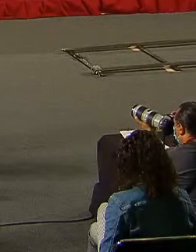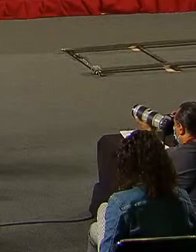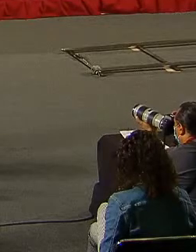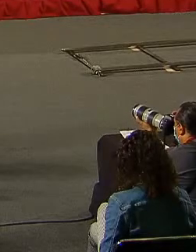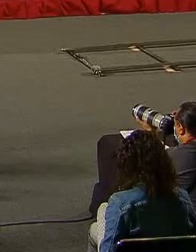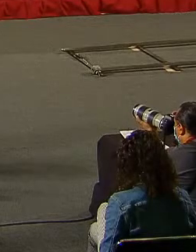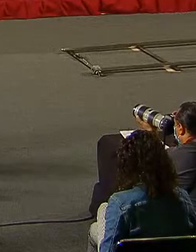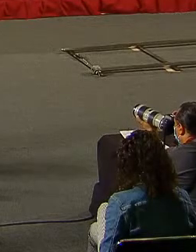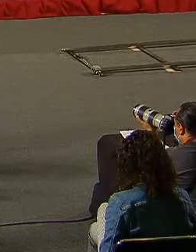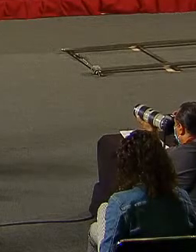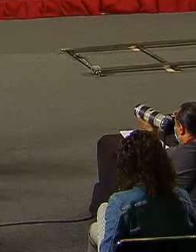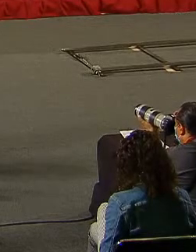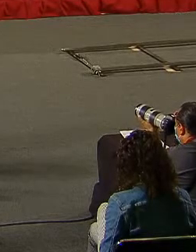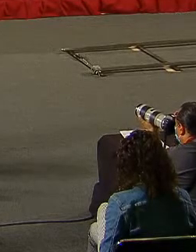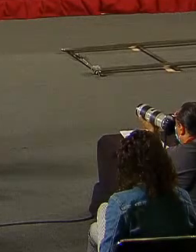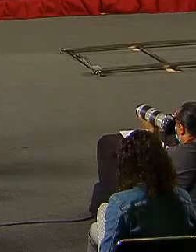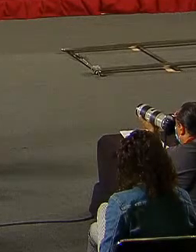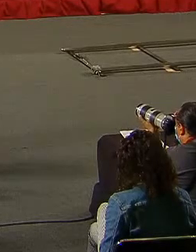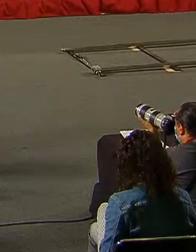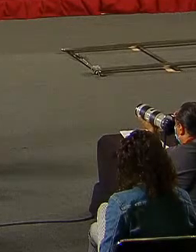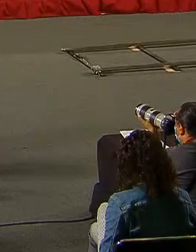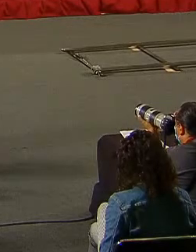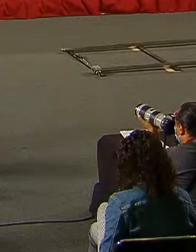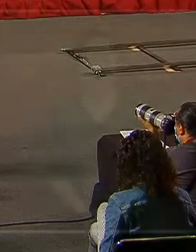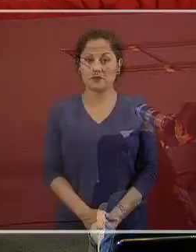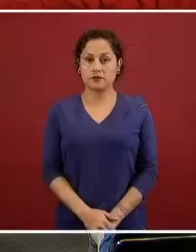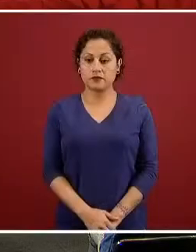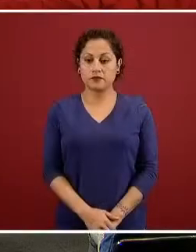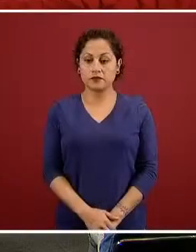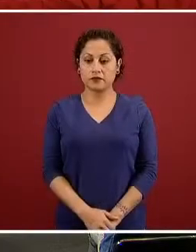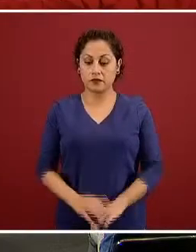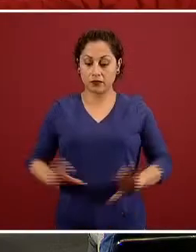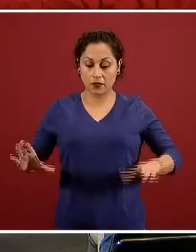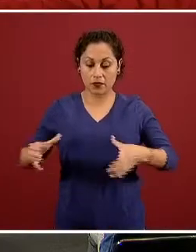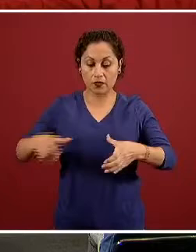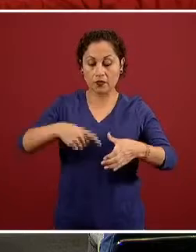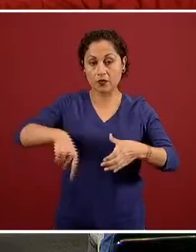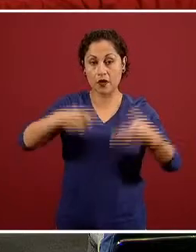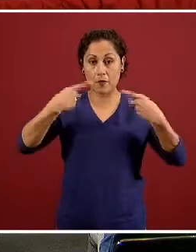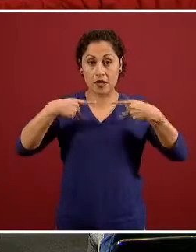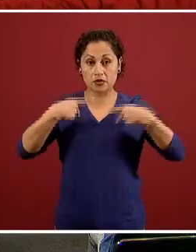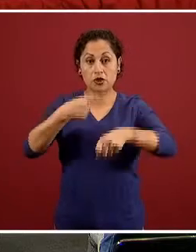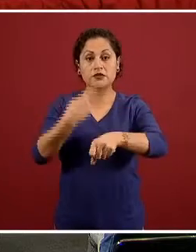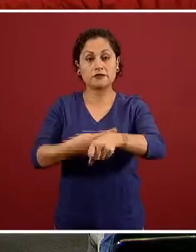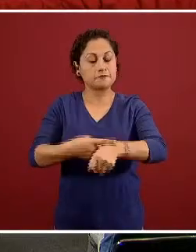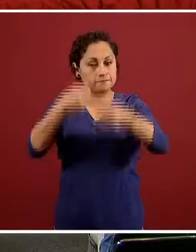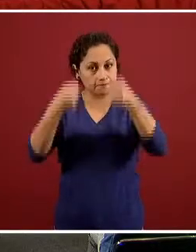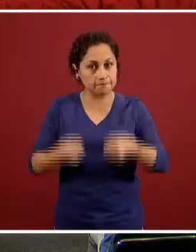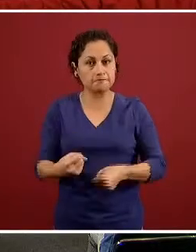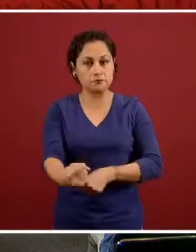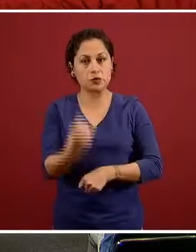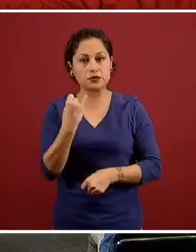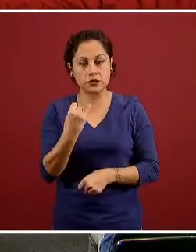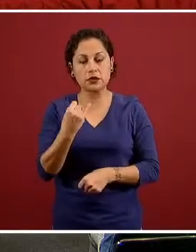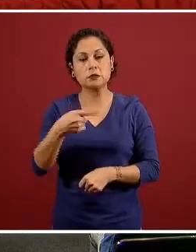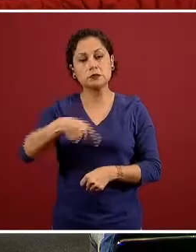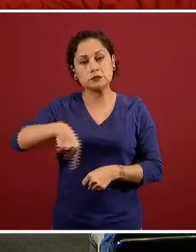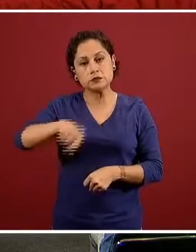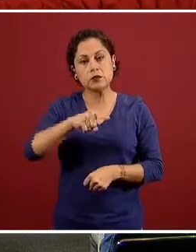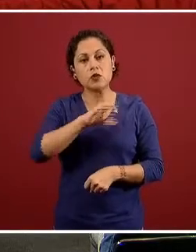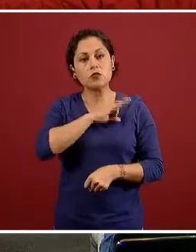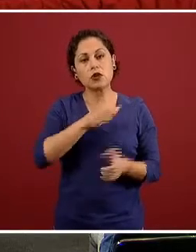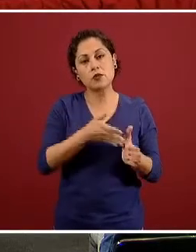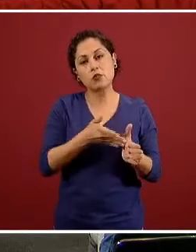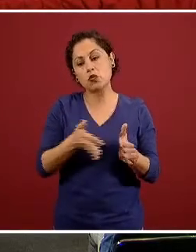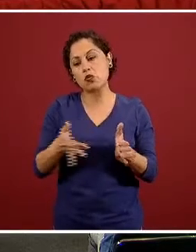vida. Entonces, de este conjunto, que son los casos confirmados, se pueden distribuir al paso de